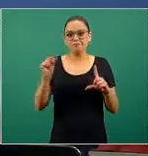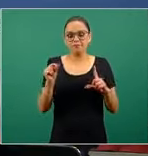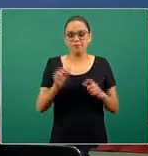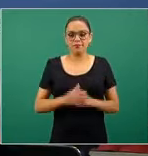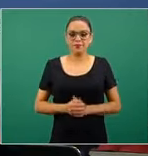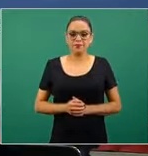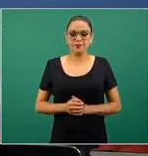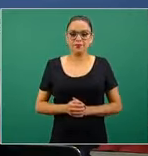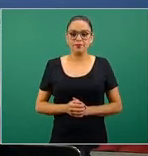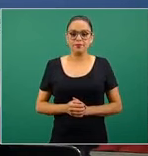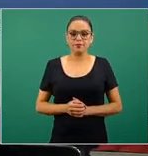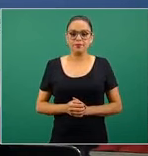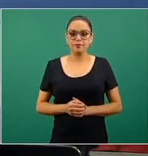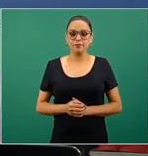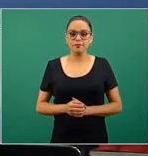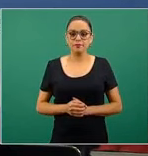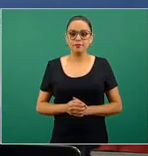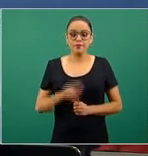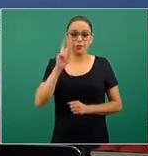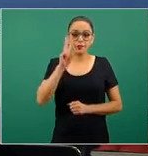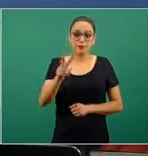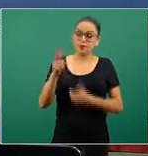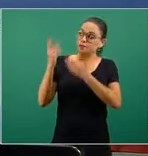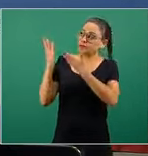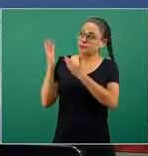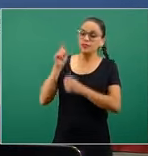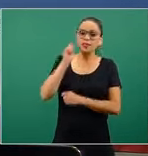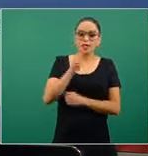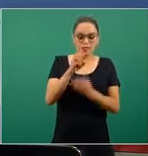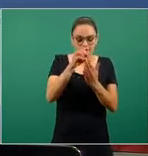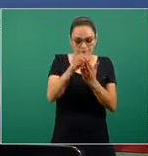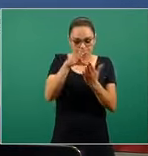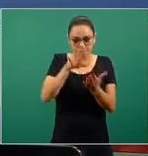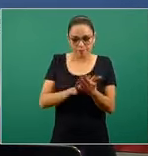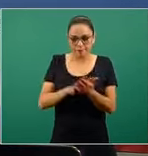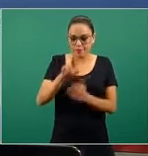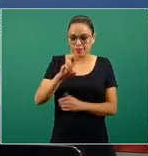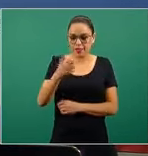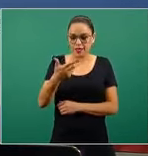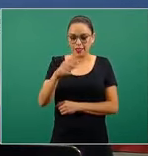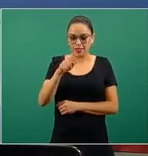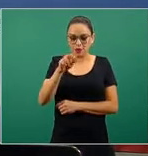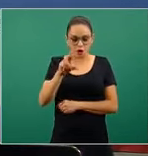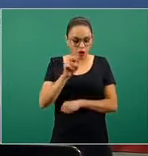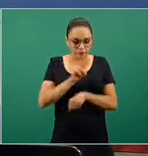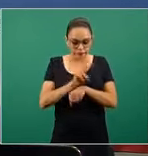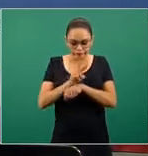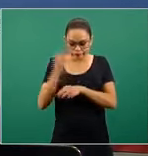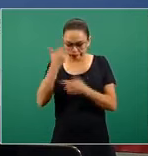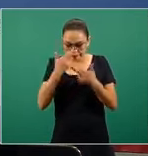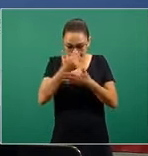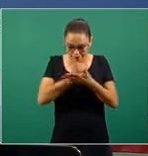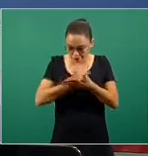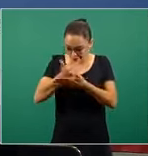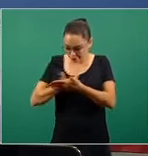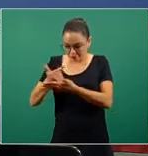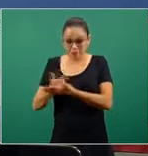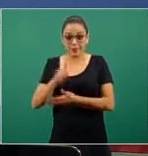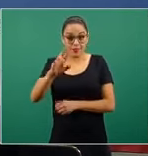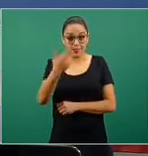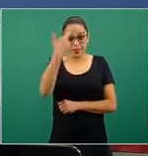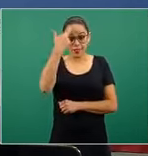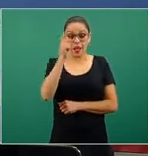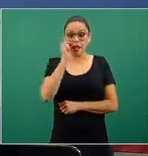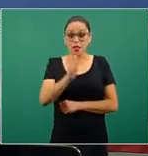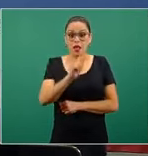15 de febrero, la fase del registro en su momento de verificación, recordando que en las mismas localidades que en su